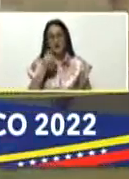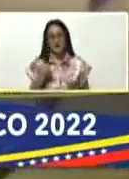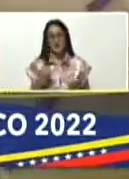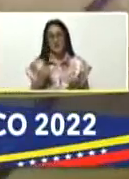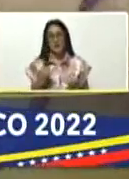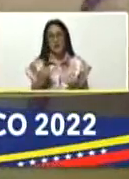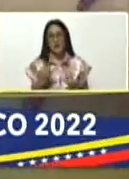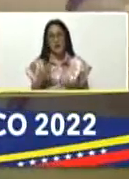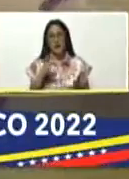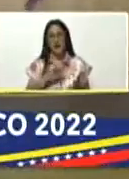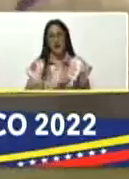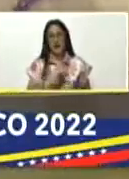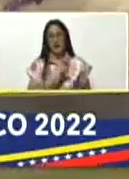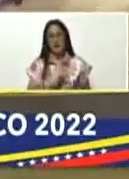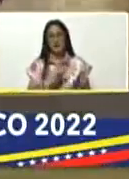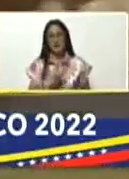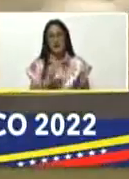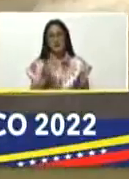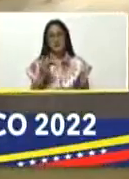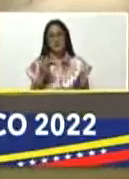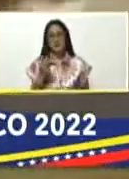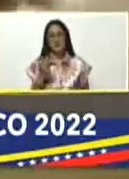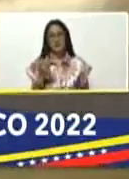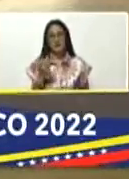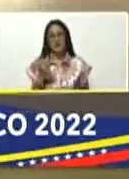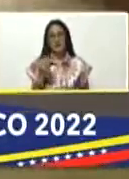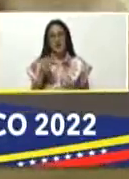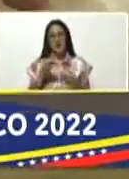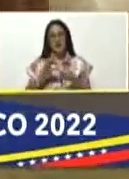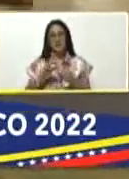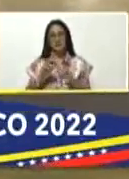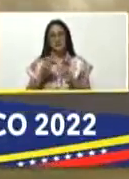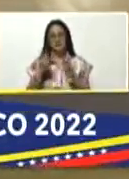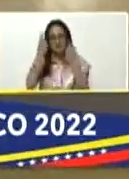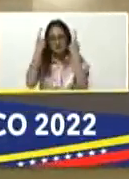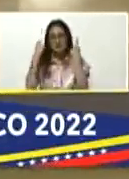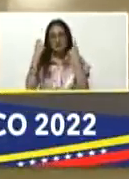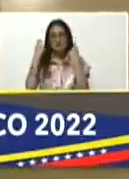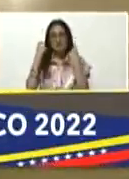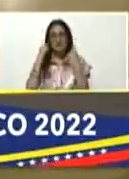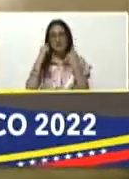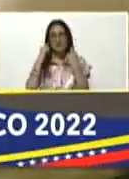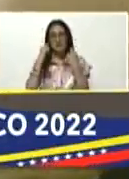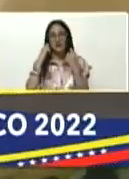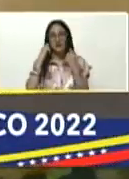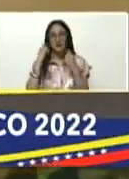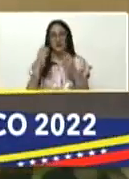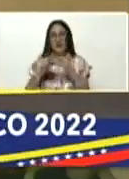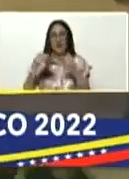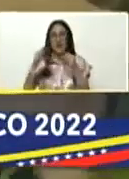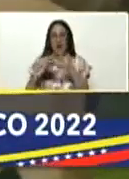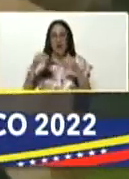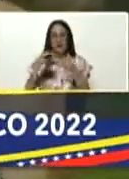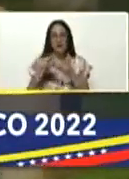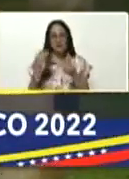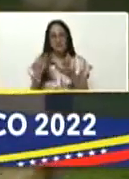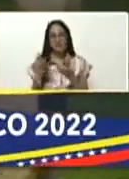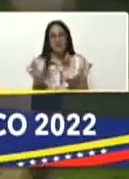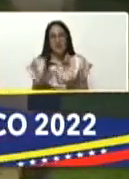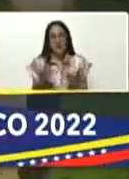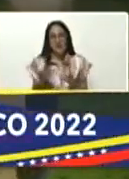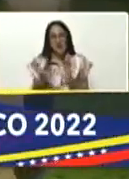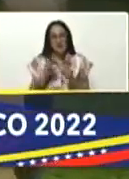tenemos ahora razas triple propósito, de lana. Son animales completamente aclimatados, animales que están